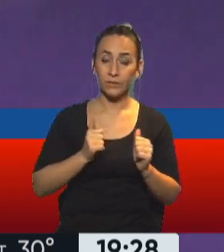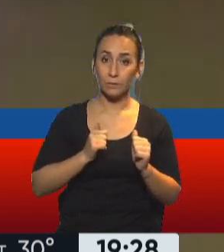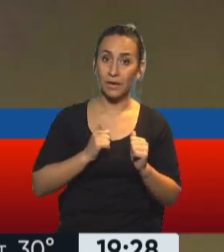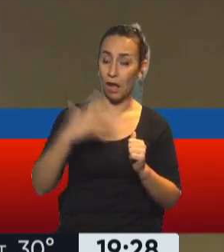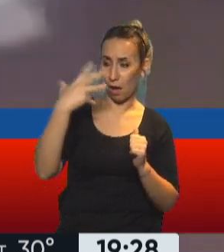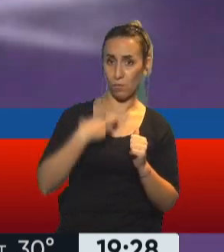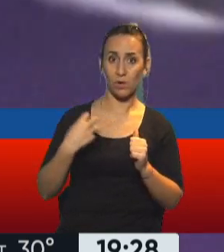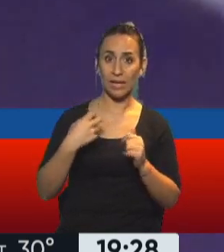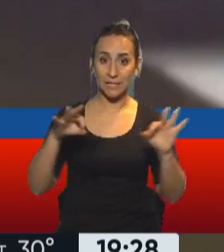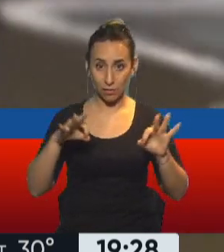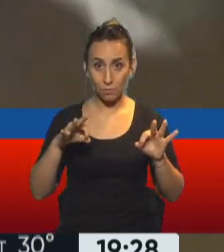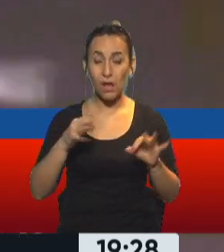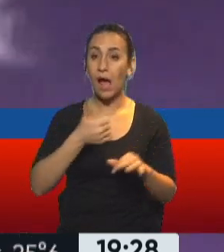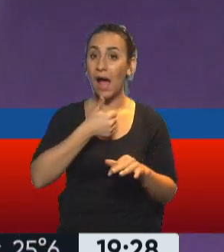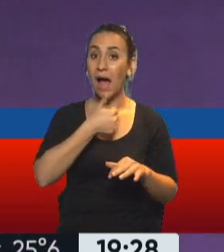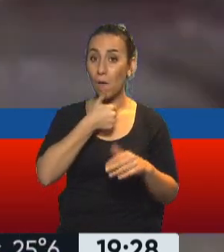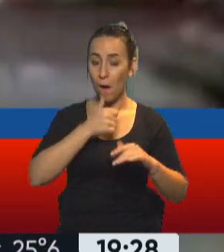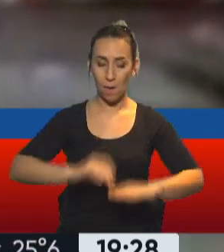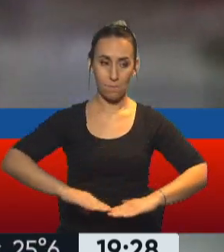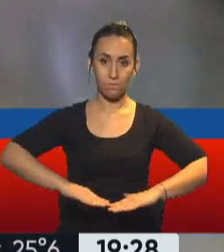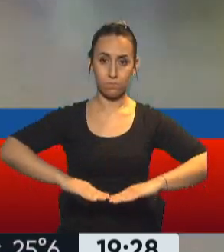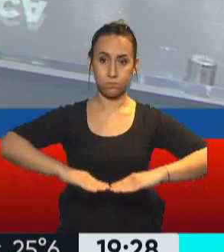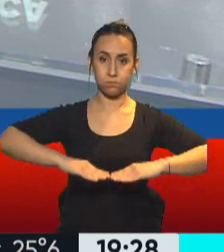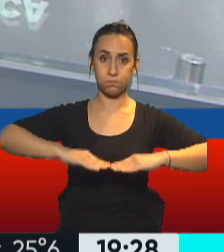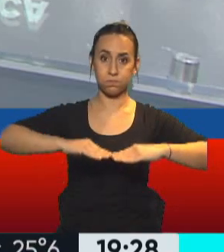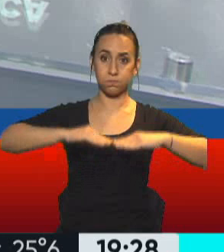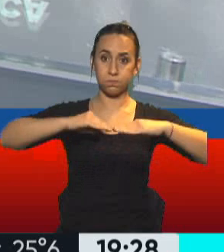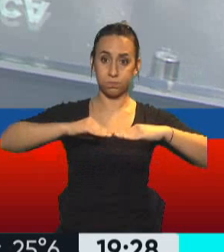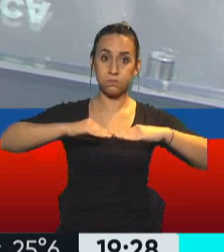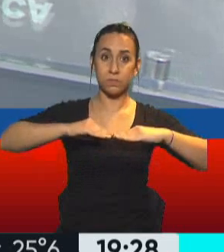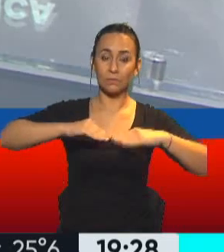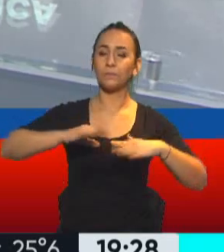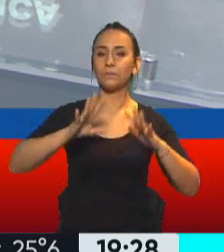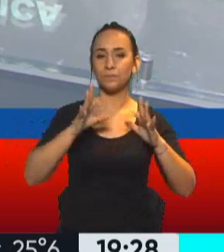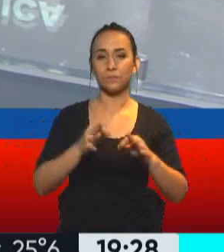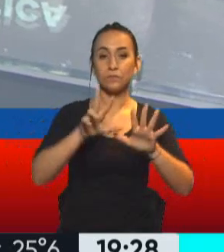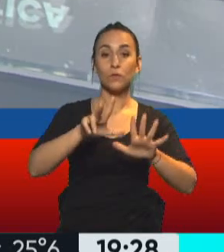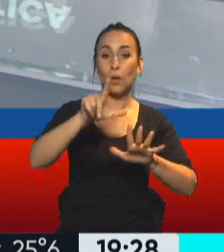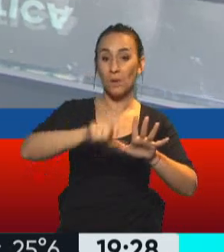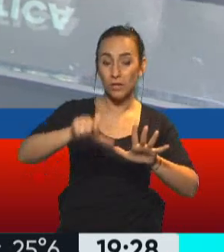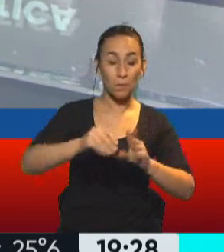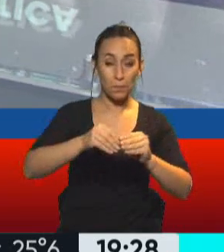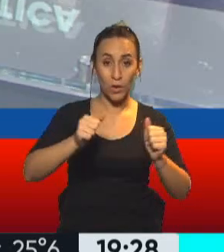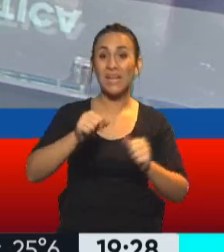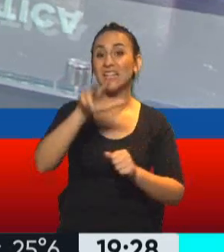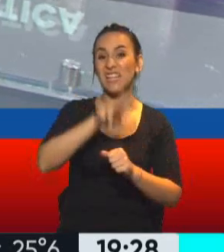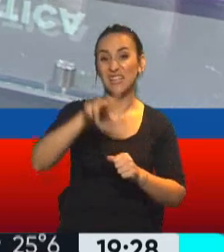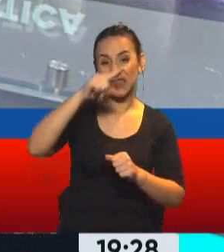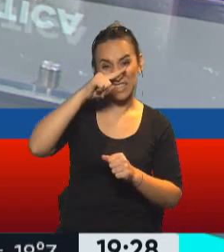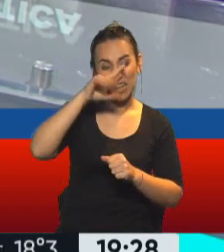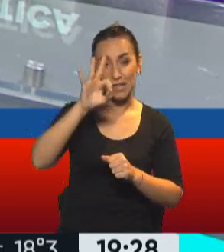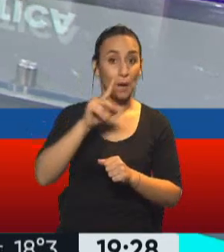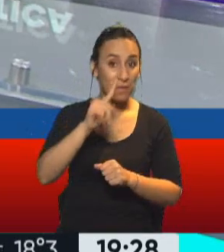a rescatar, ¿no? Con el agua al cuello, literalmente. Hablamos de más de 8 personas desaparecidas y 370.000